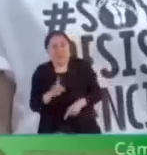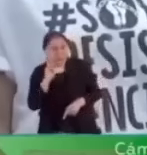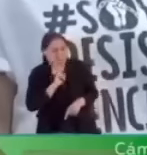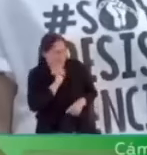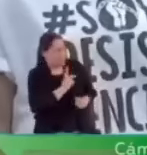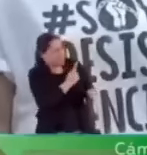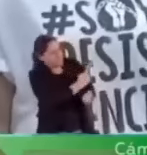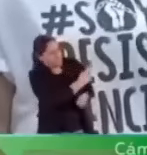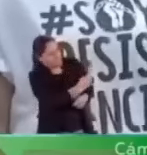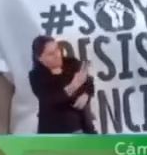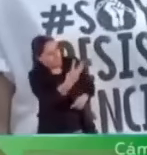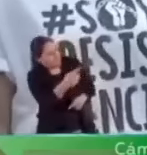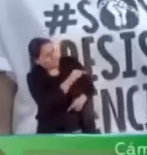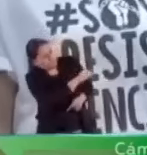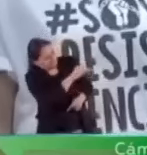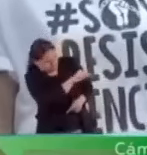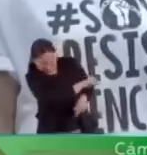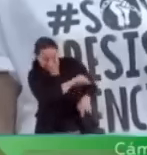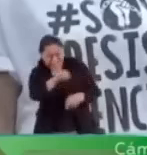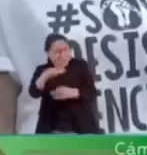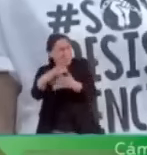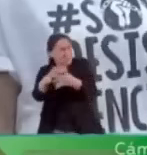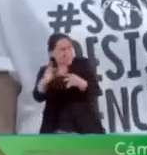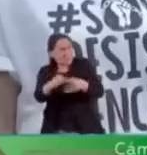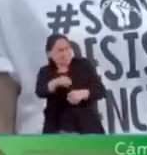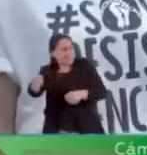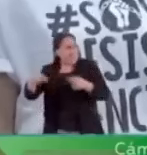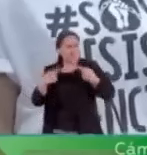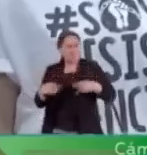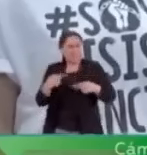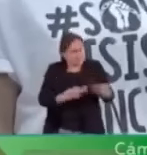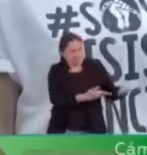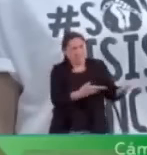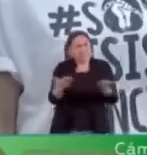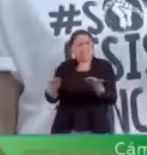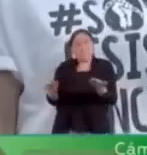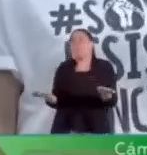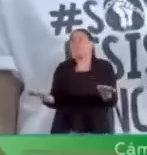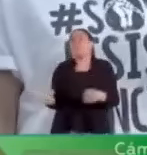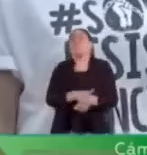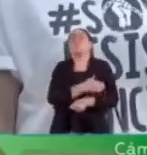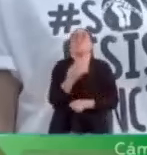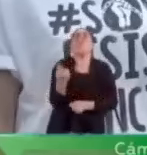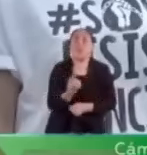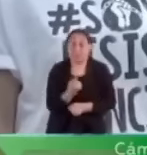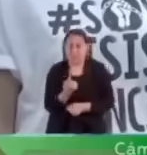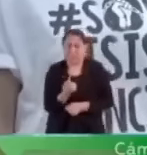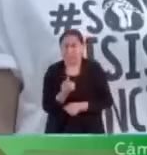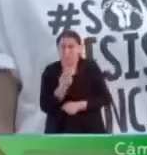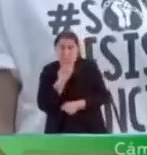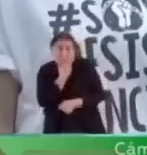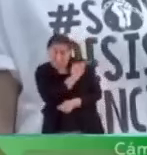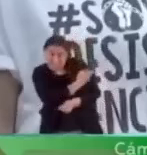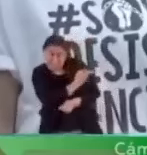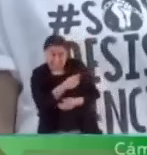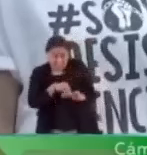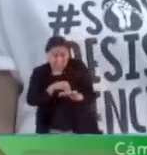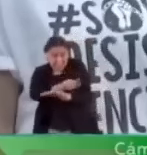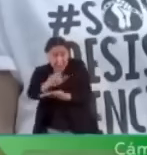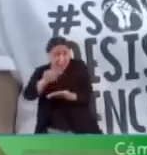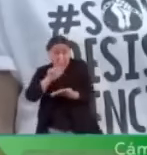gente les cree. No, gente, no. Son minoría. Acepten que son minoría. Tuvieron una mala